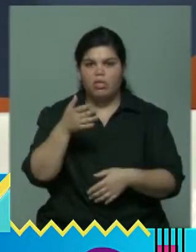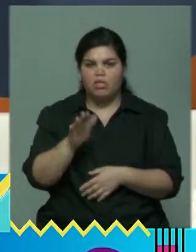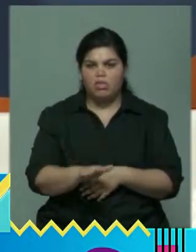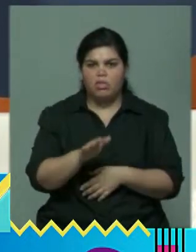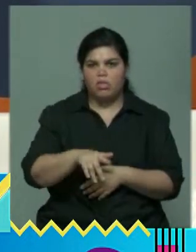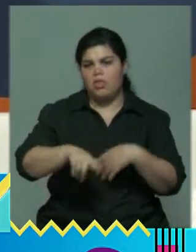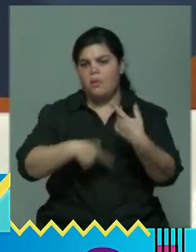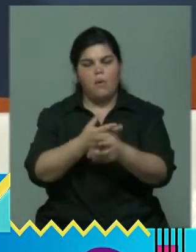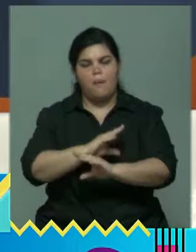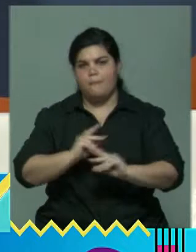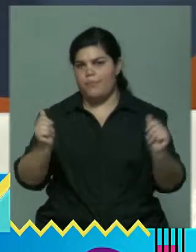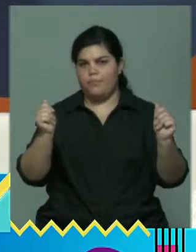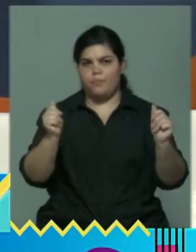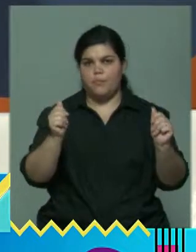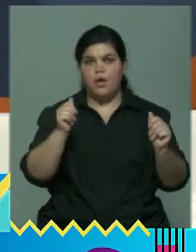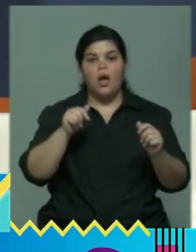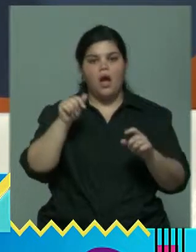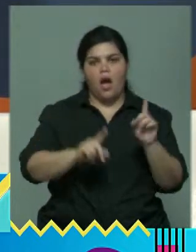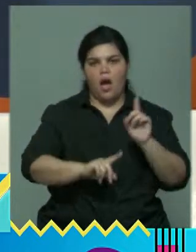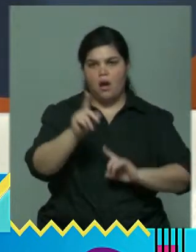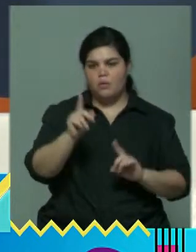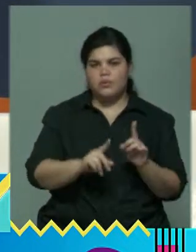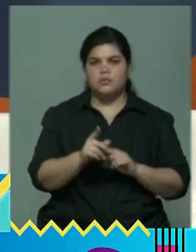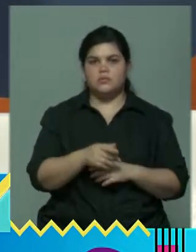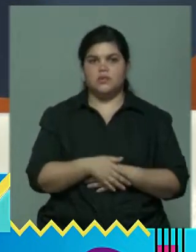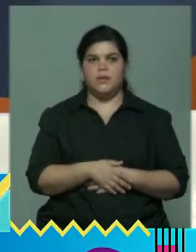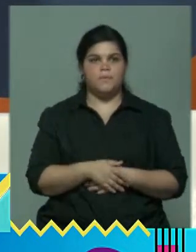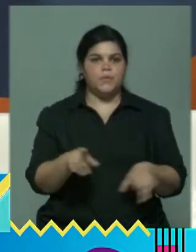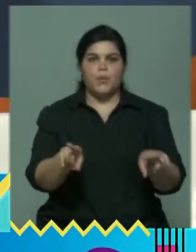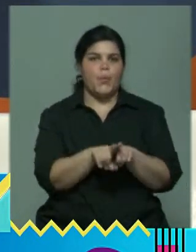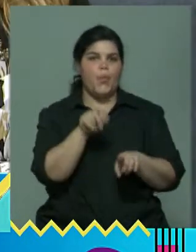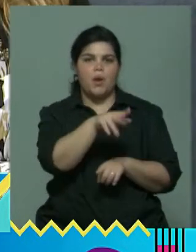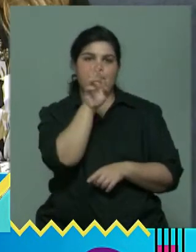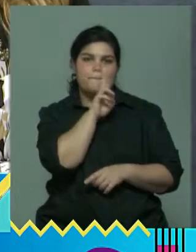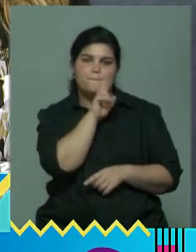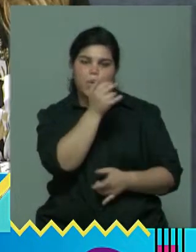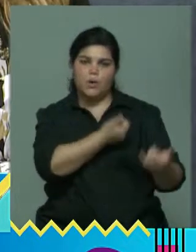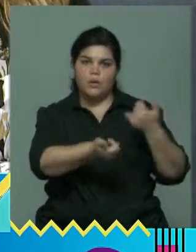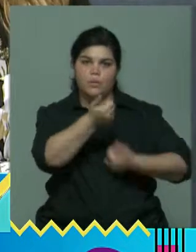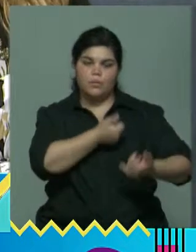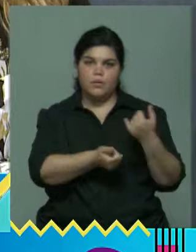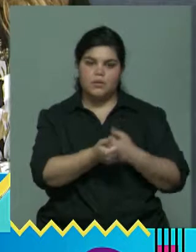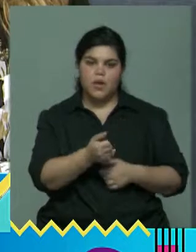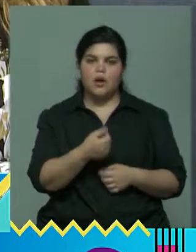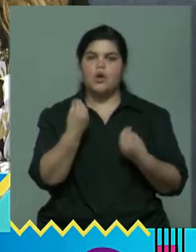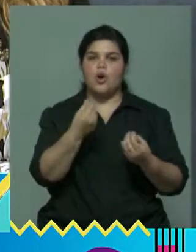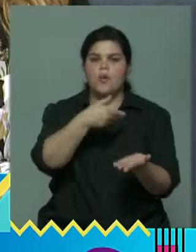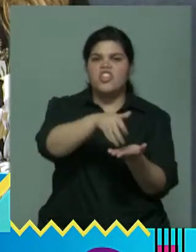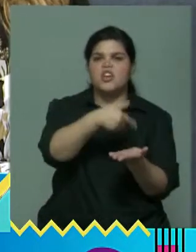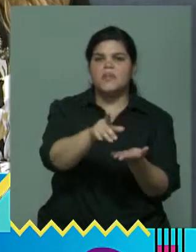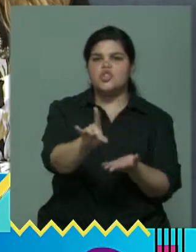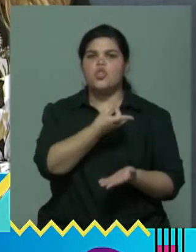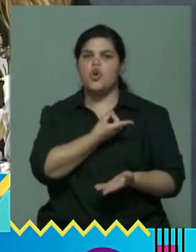de la construcción. Y es muy difícil a veces con determinados ejes donde, como decía Gaby, el primer ámbito donde se ejerce la discriminación es en la propia familia, en la propia